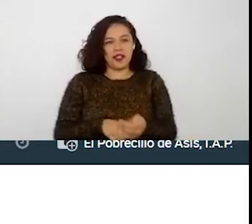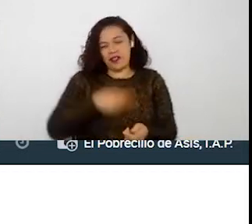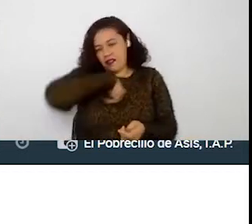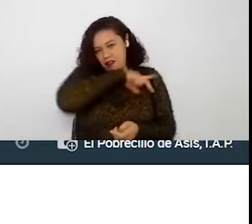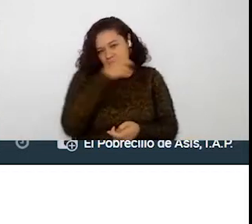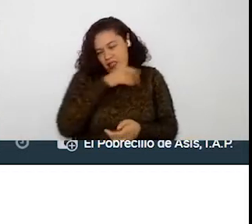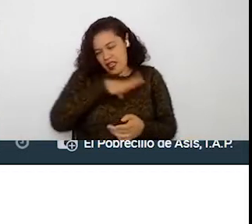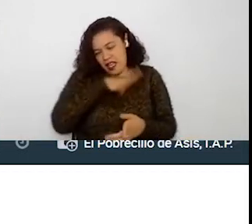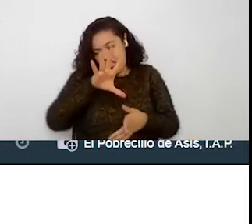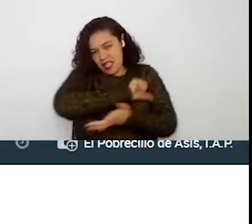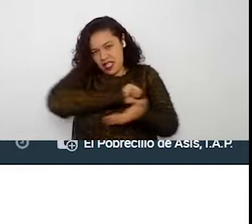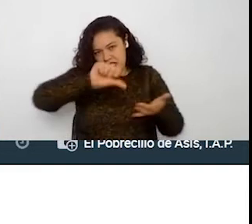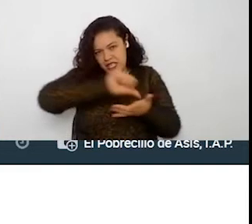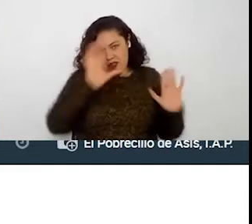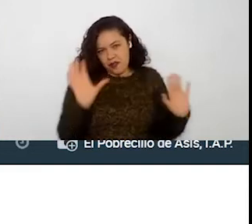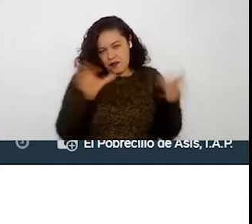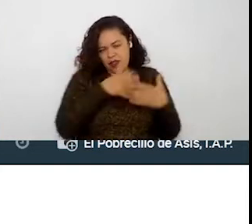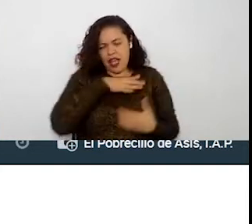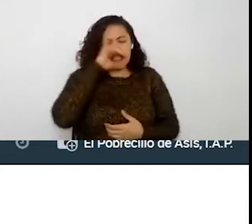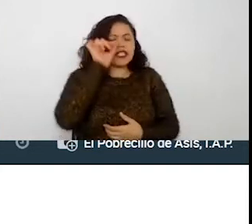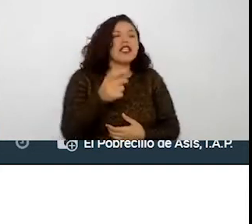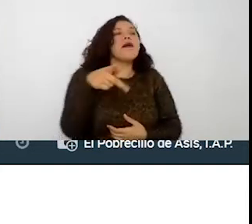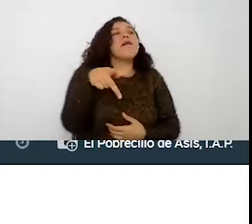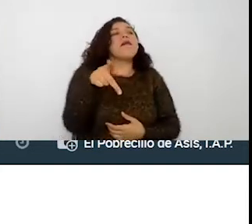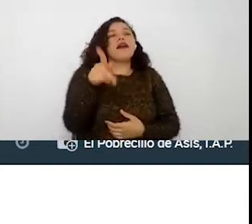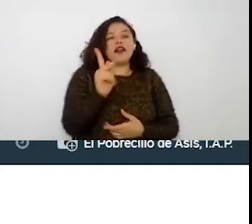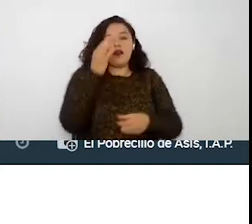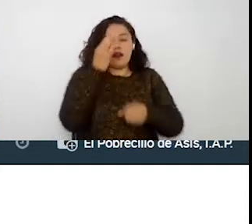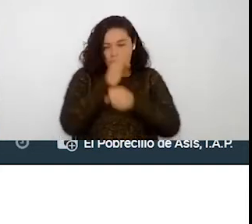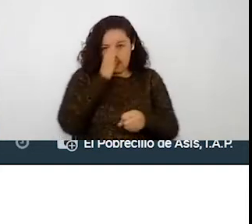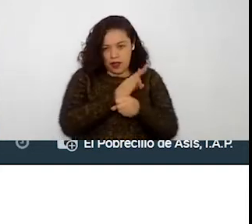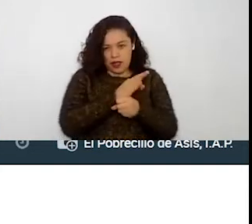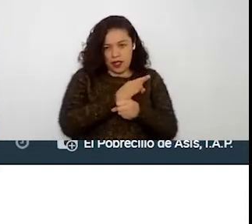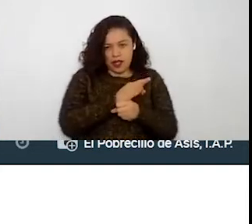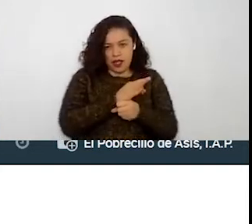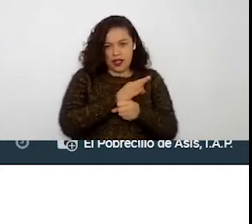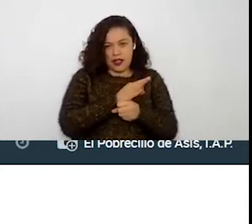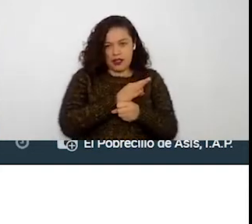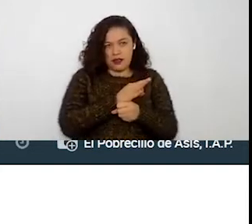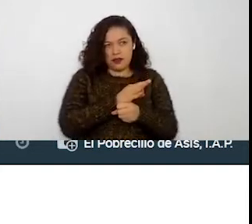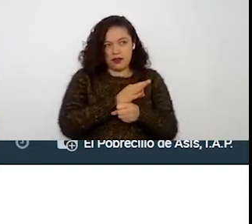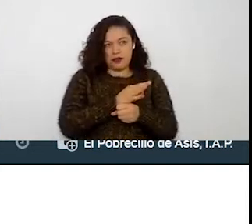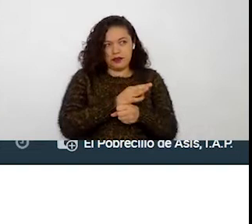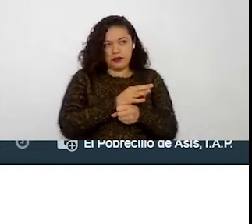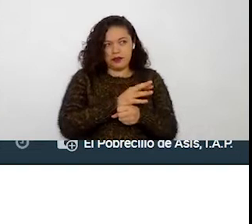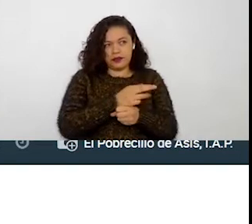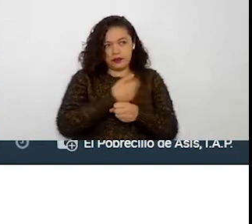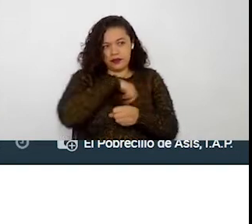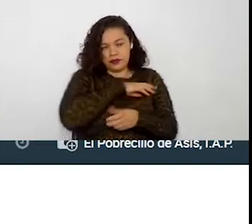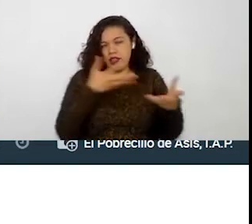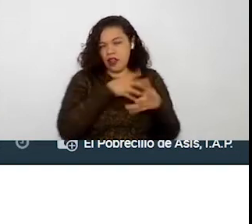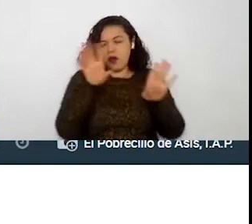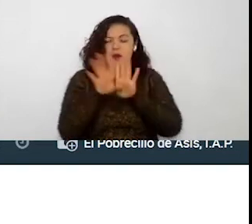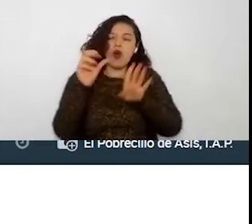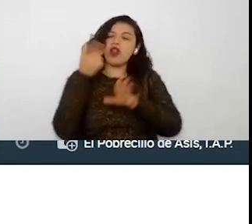un centro comunitario pero en este momento estamos haciendo digamos vínculos